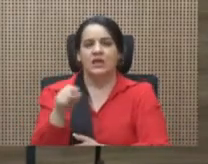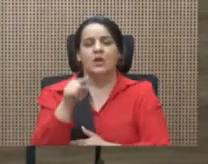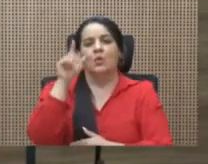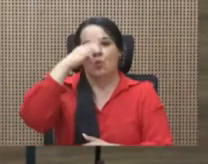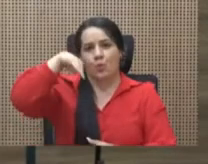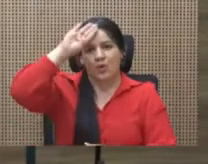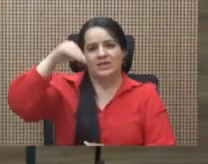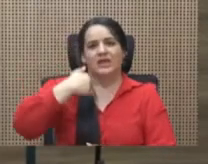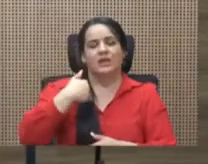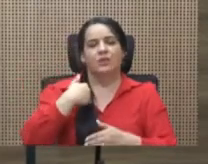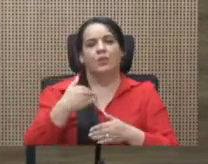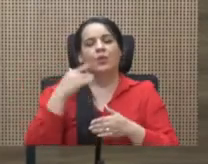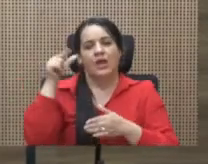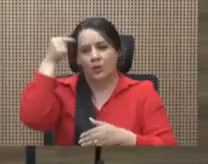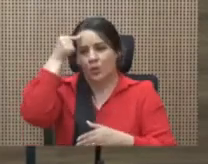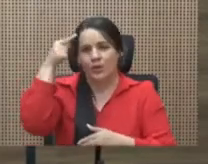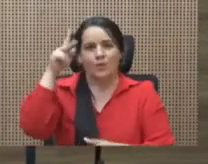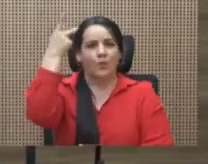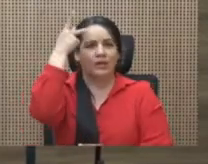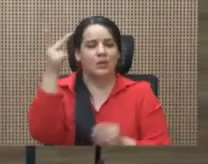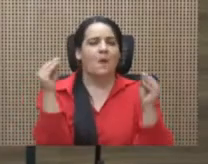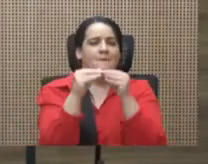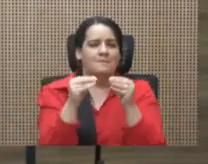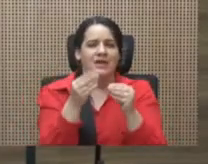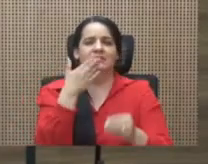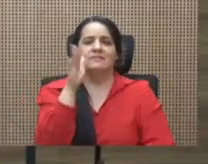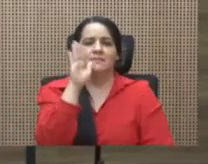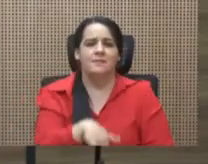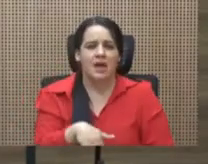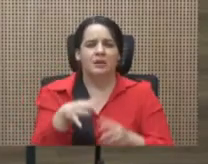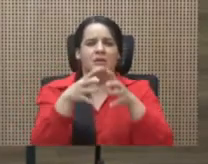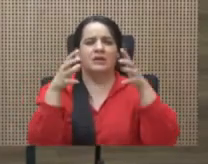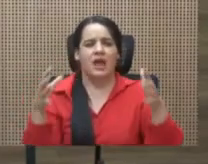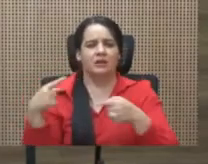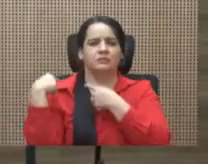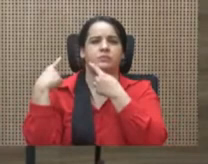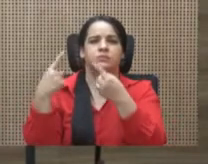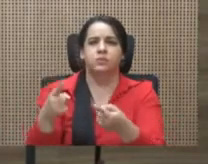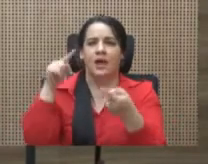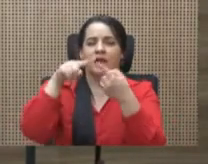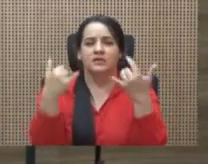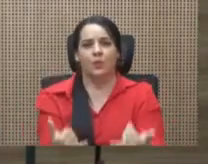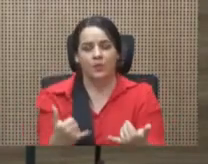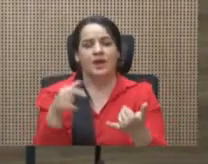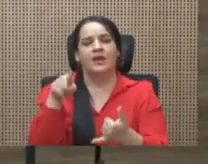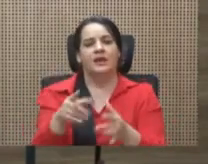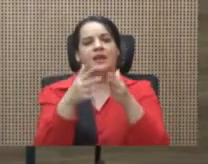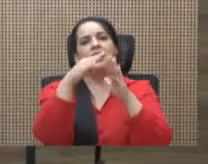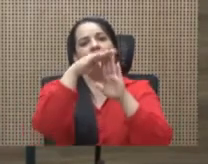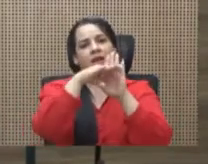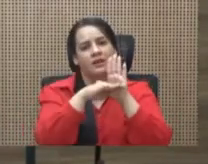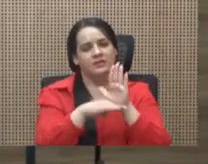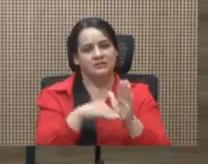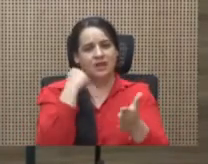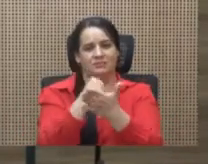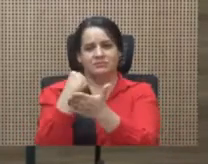más cruel, más largo y grande del continente hasta la fecha. Es larga la lista de asesinatos de lesa humanidad cometidos por